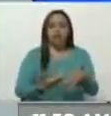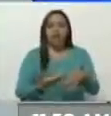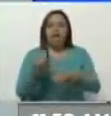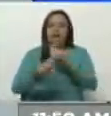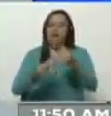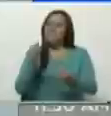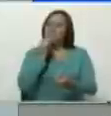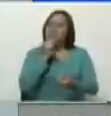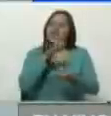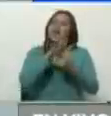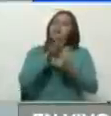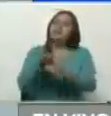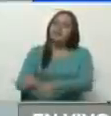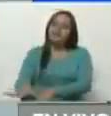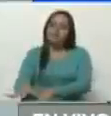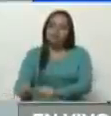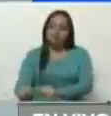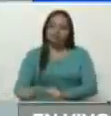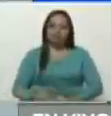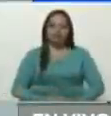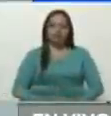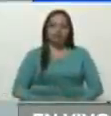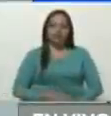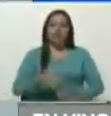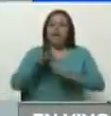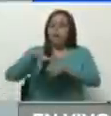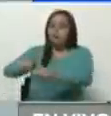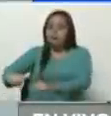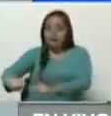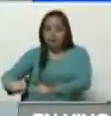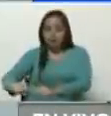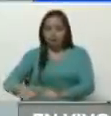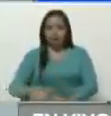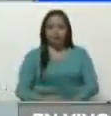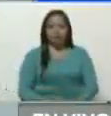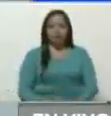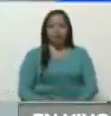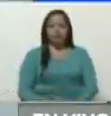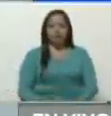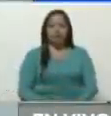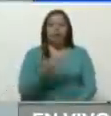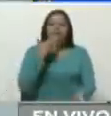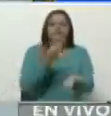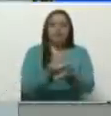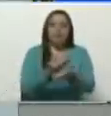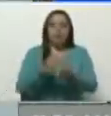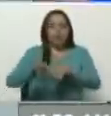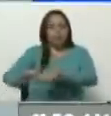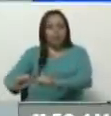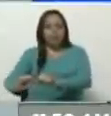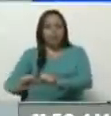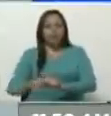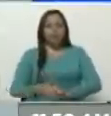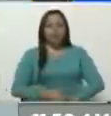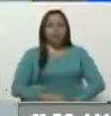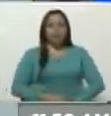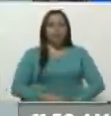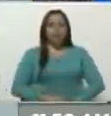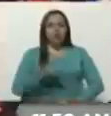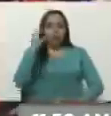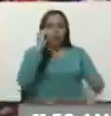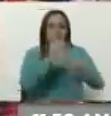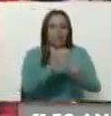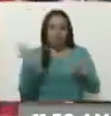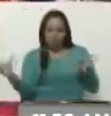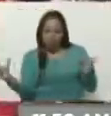capitalismo, una cosa llamada el capitalismo que propone que el objetivo esencial es la